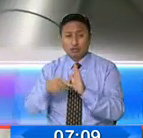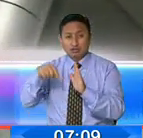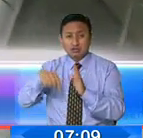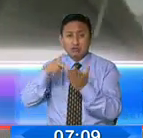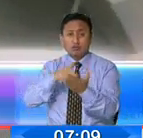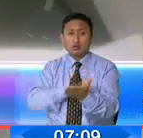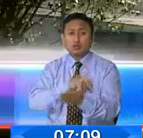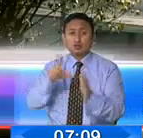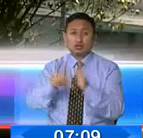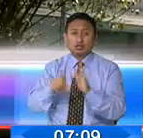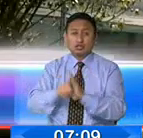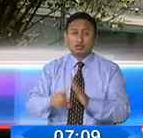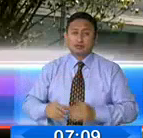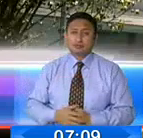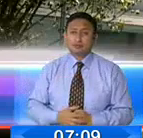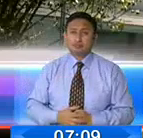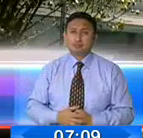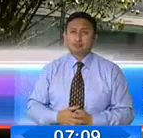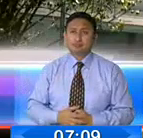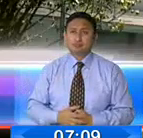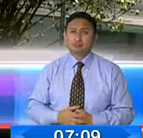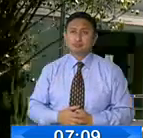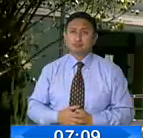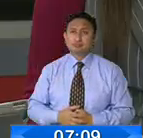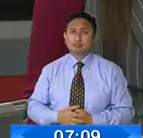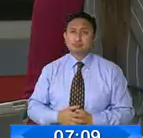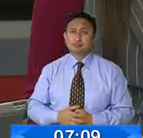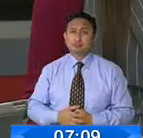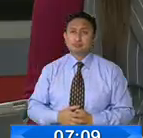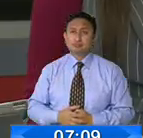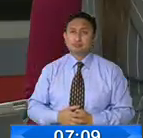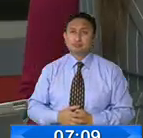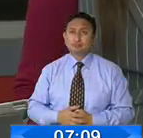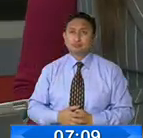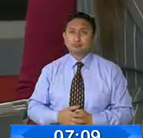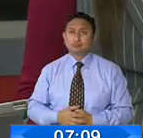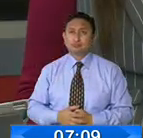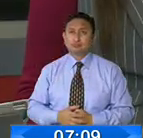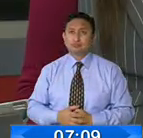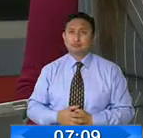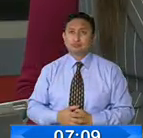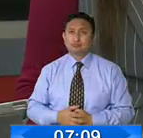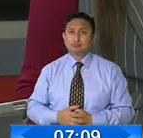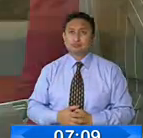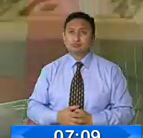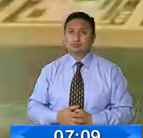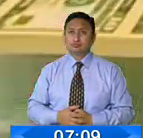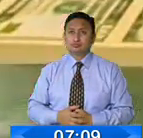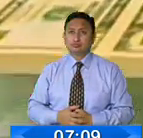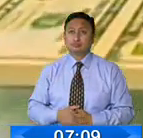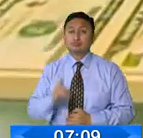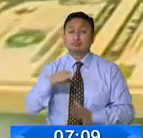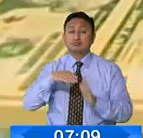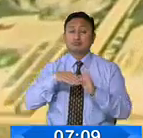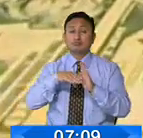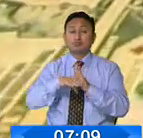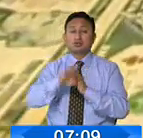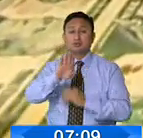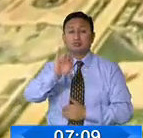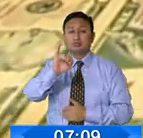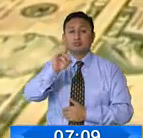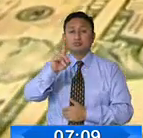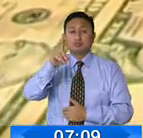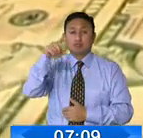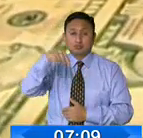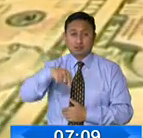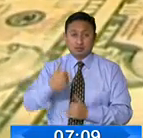sobre el proyecto de ley. Informó Javier Rosero. Y les contamos que el Banco Interamericano de